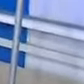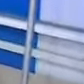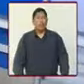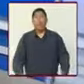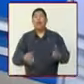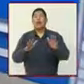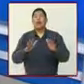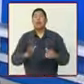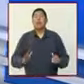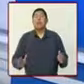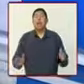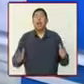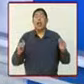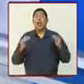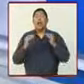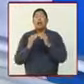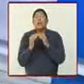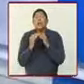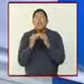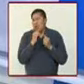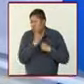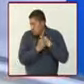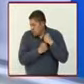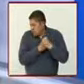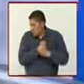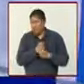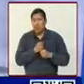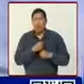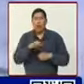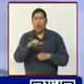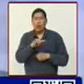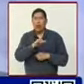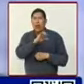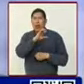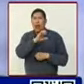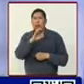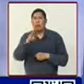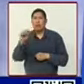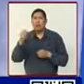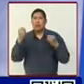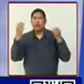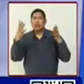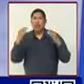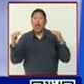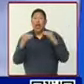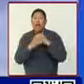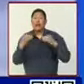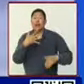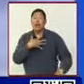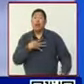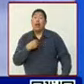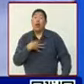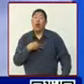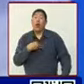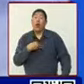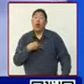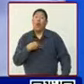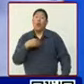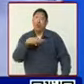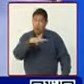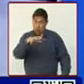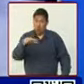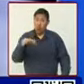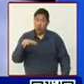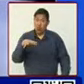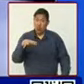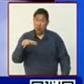No solamente La Paz sufrió las últimas lluvias, en Cochabamba también hubo muchos destrozos. La avenida Blanco Galindo, una de las principales vías del